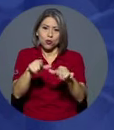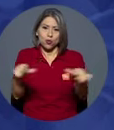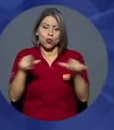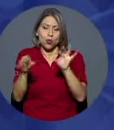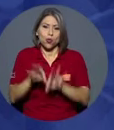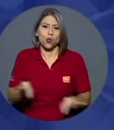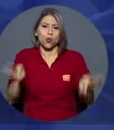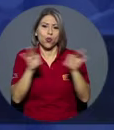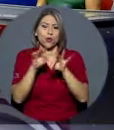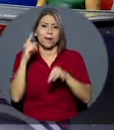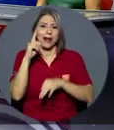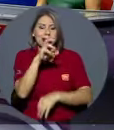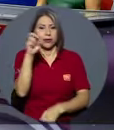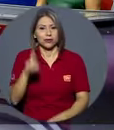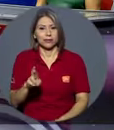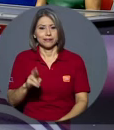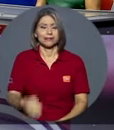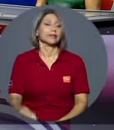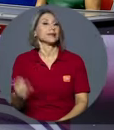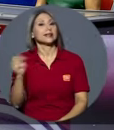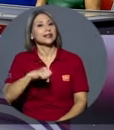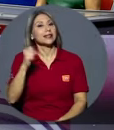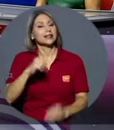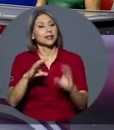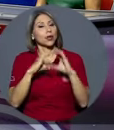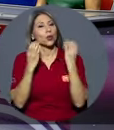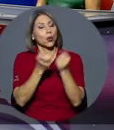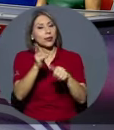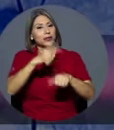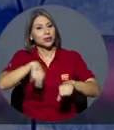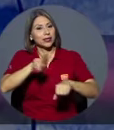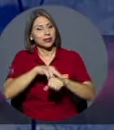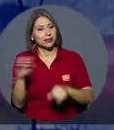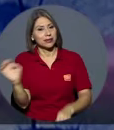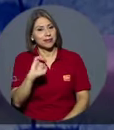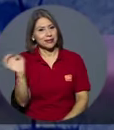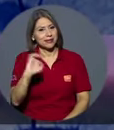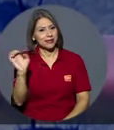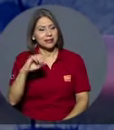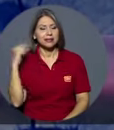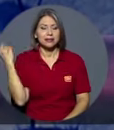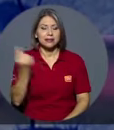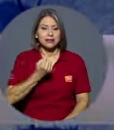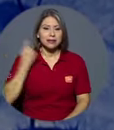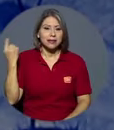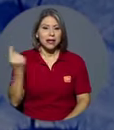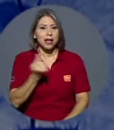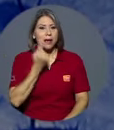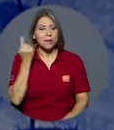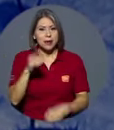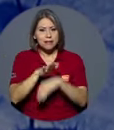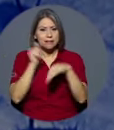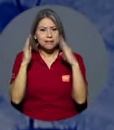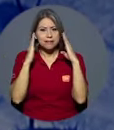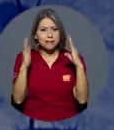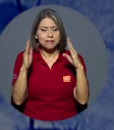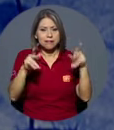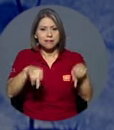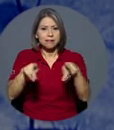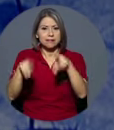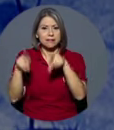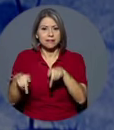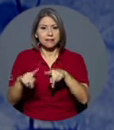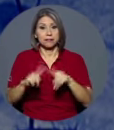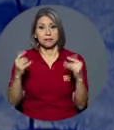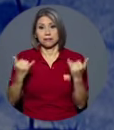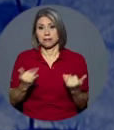para el país. Sí, desde la Comisión Nacional de Emergencias pues siempre mantienen ese llamado de atención a la población,